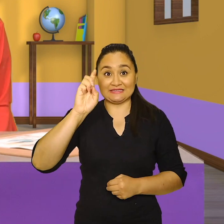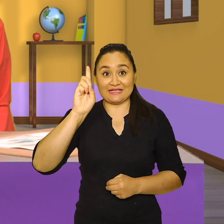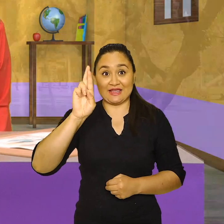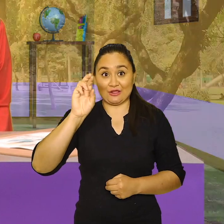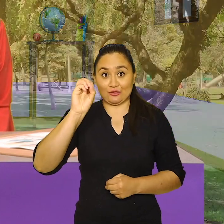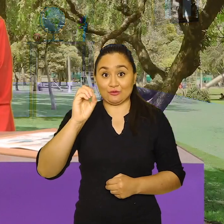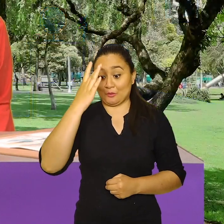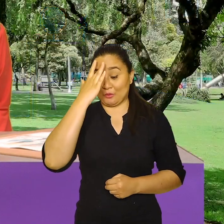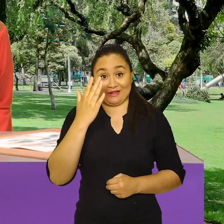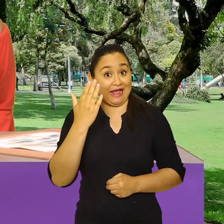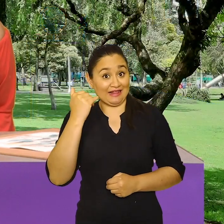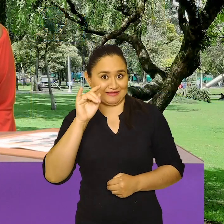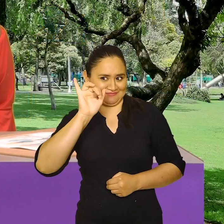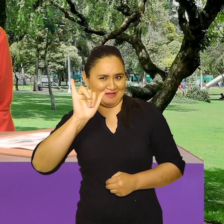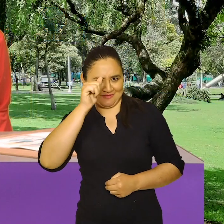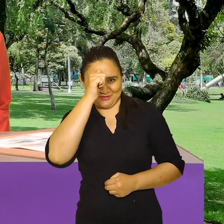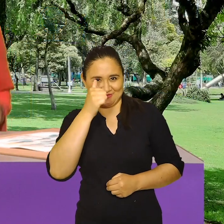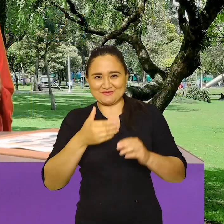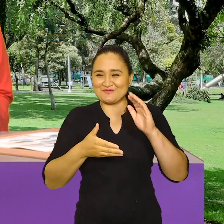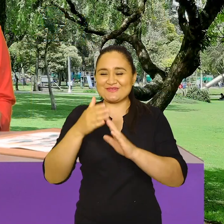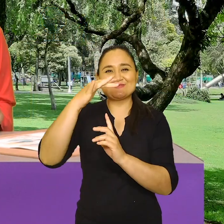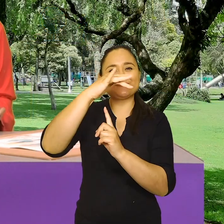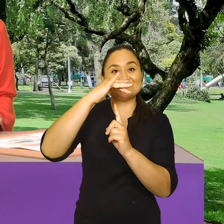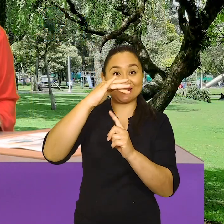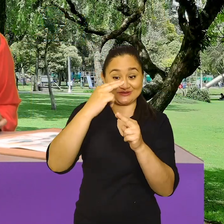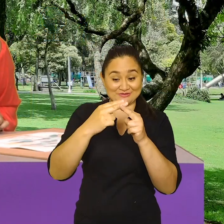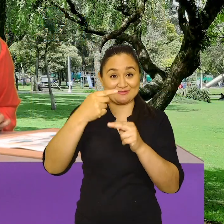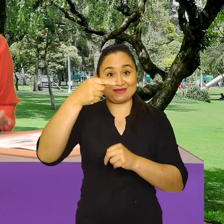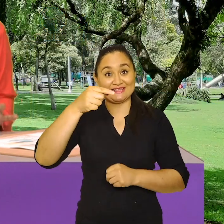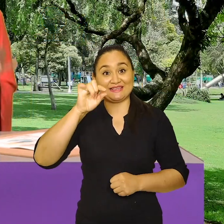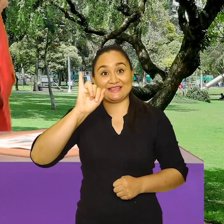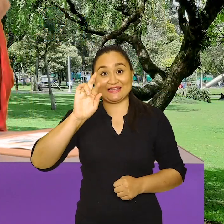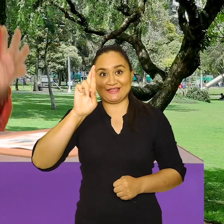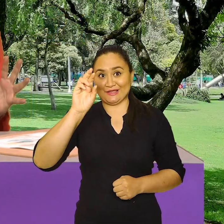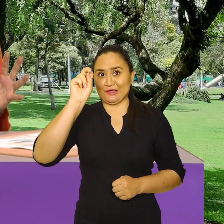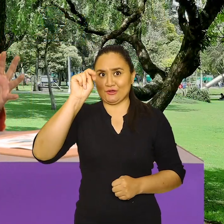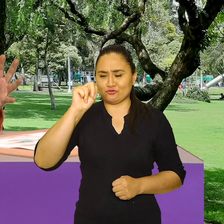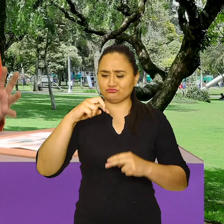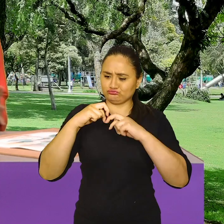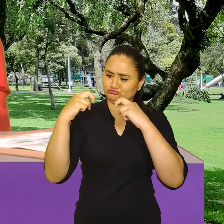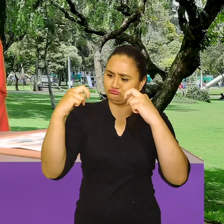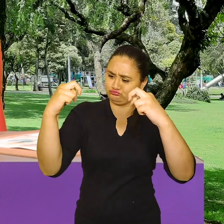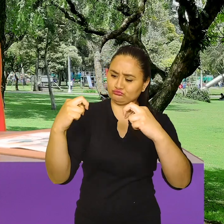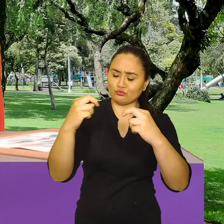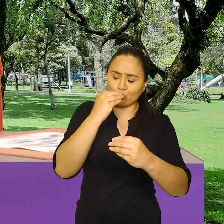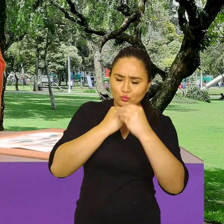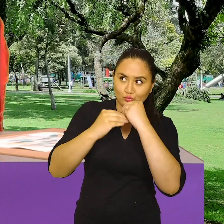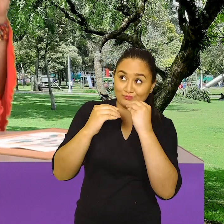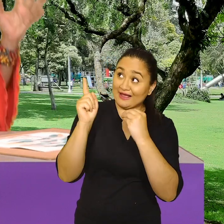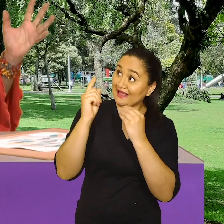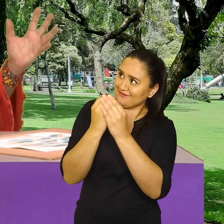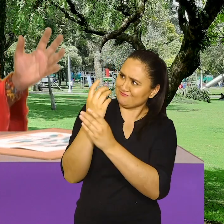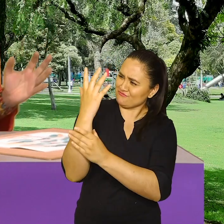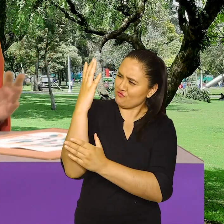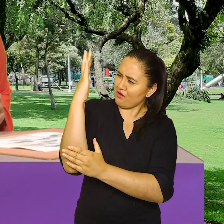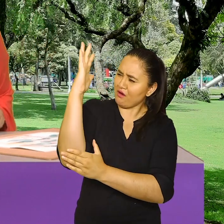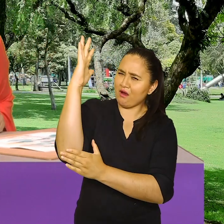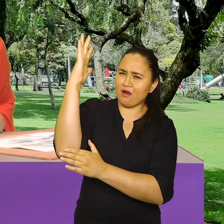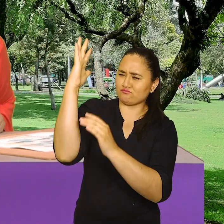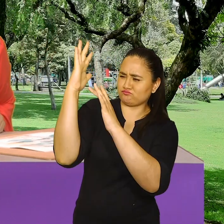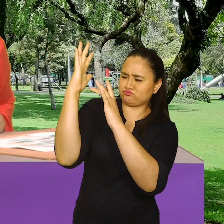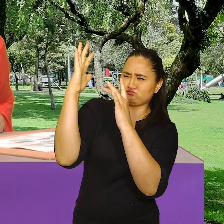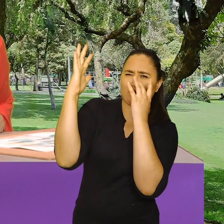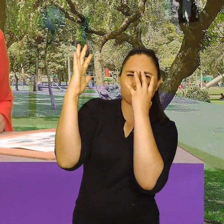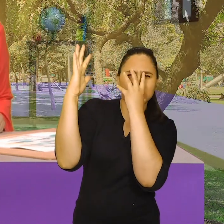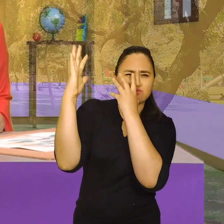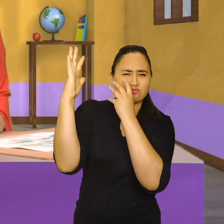que este fin de semana fui junto a mi familia al Parque Elegido y nos sentamos a comer debajo de un hermoso y enorme